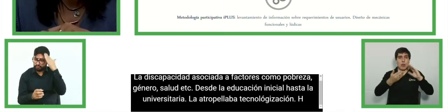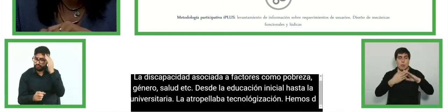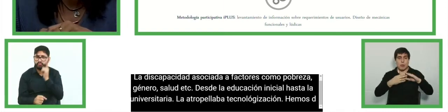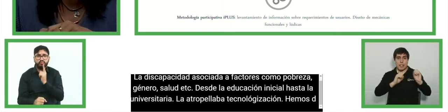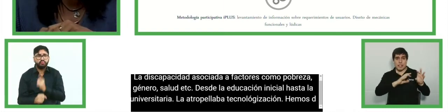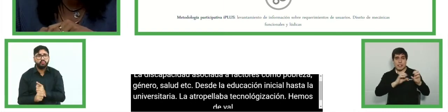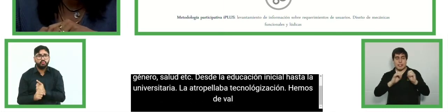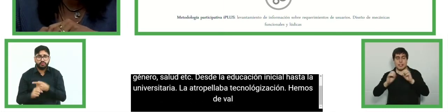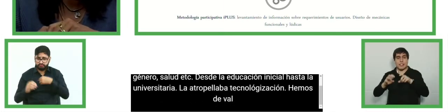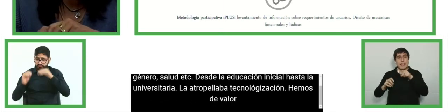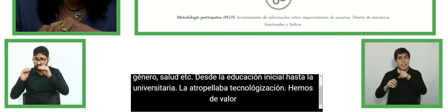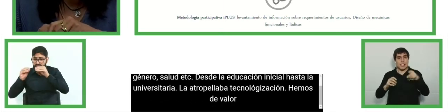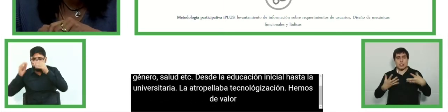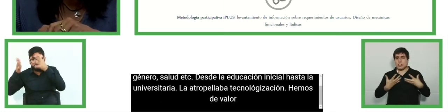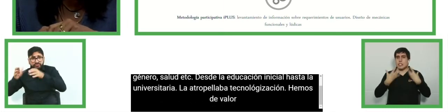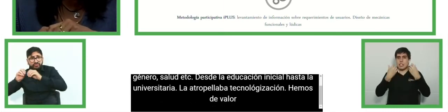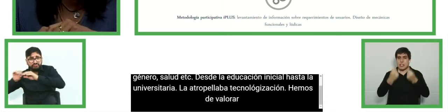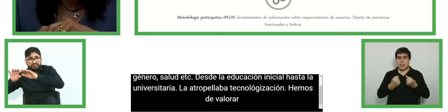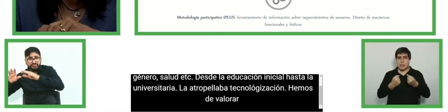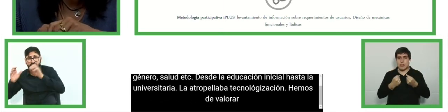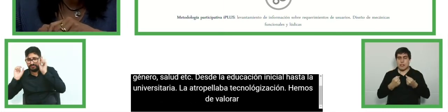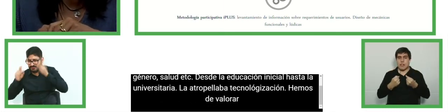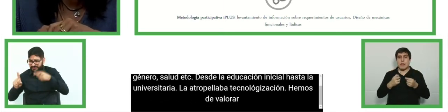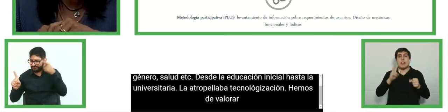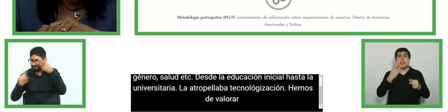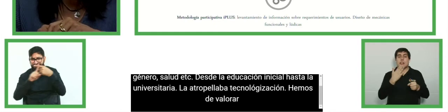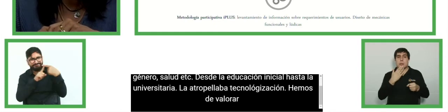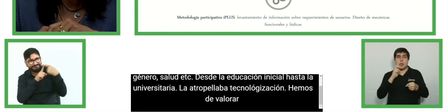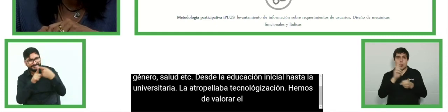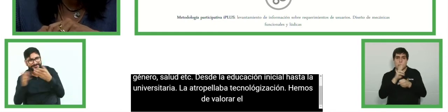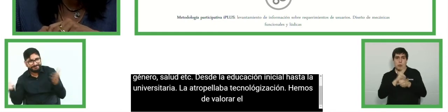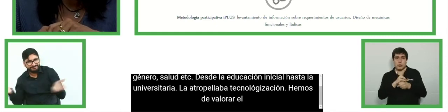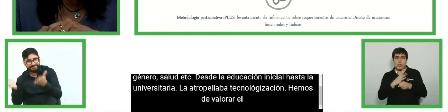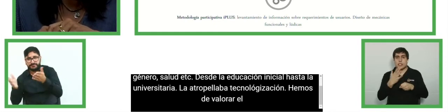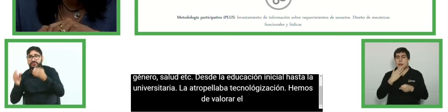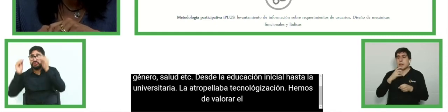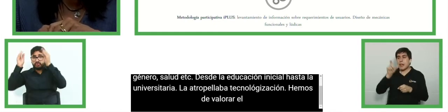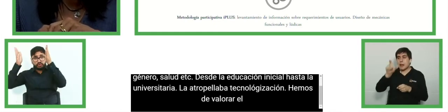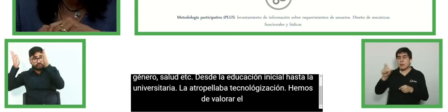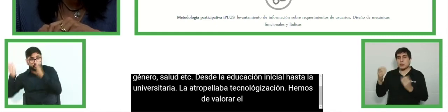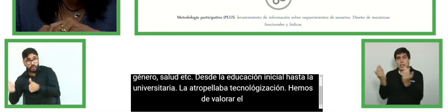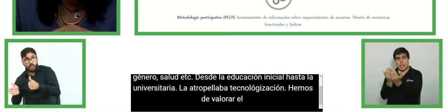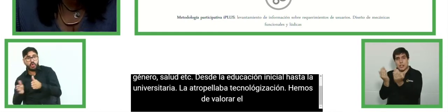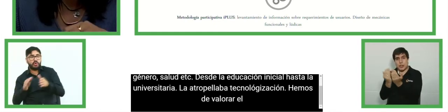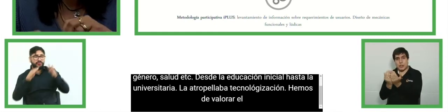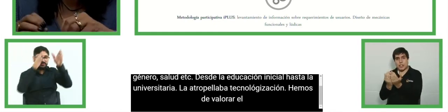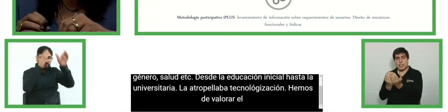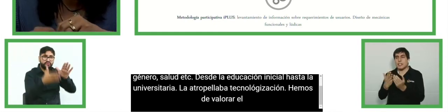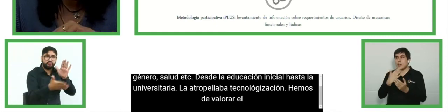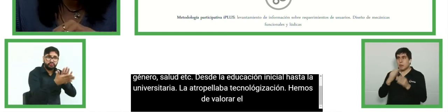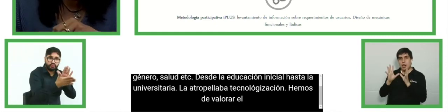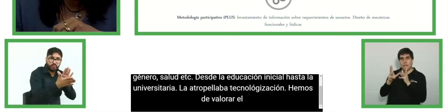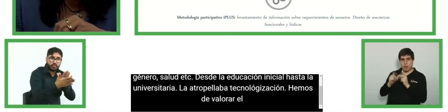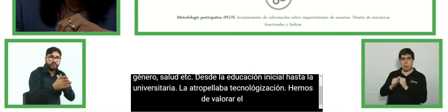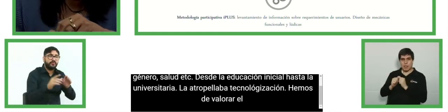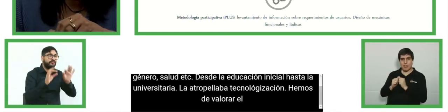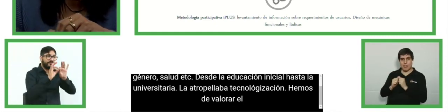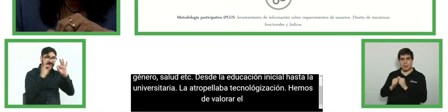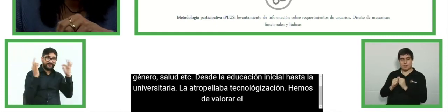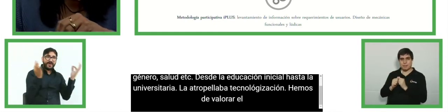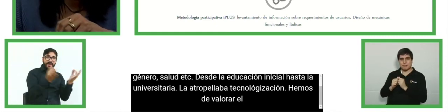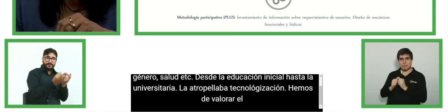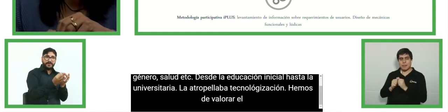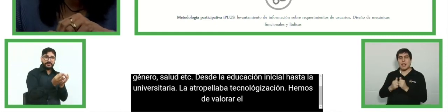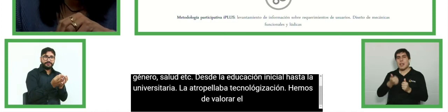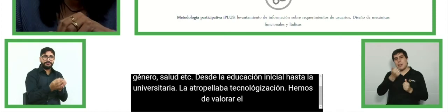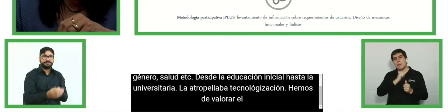fundamentalmente del profesorado, del estudiantado y de la familia. Se precisa una reflexión